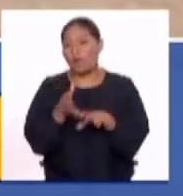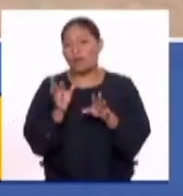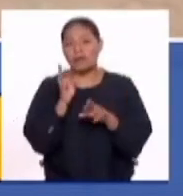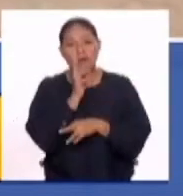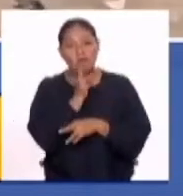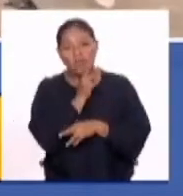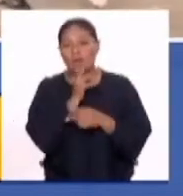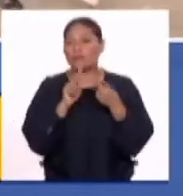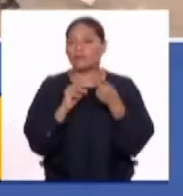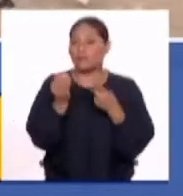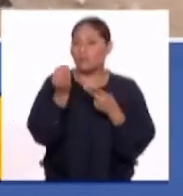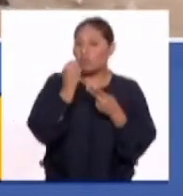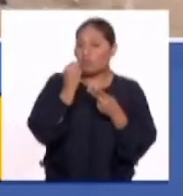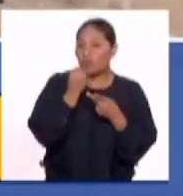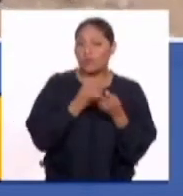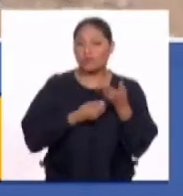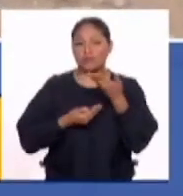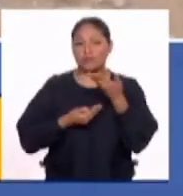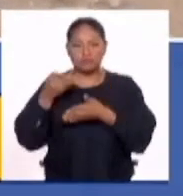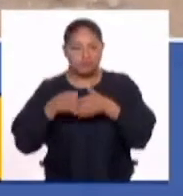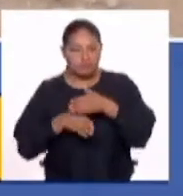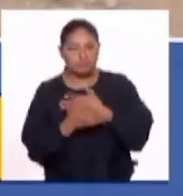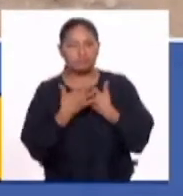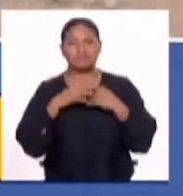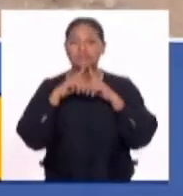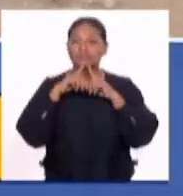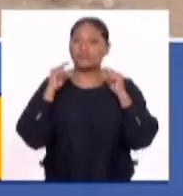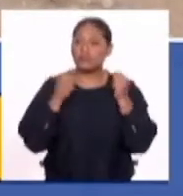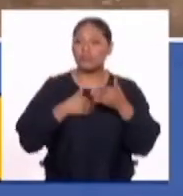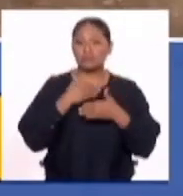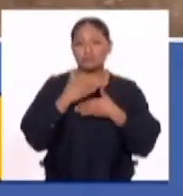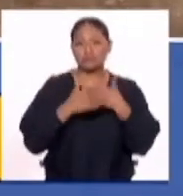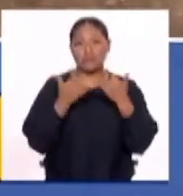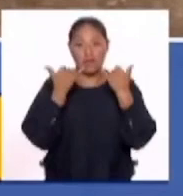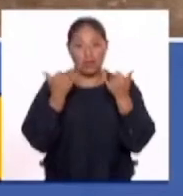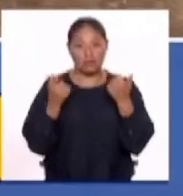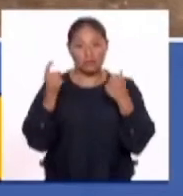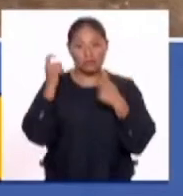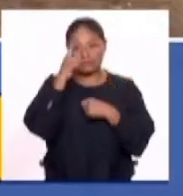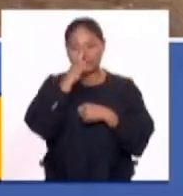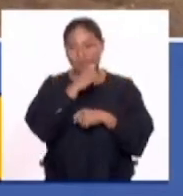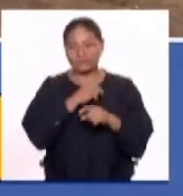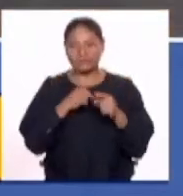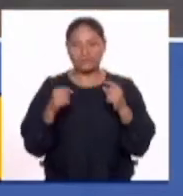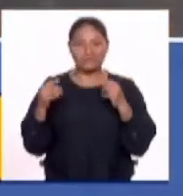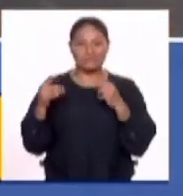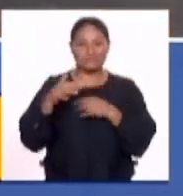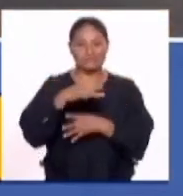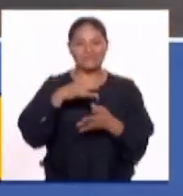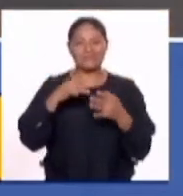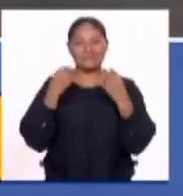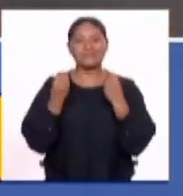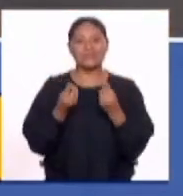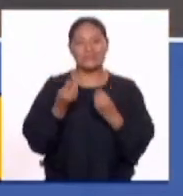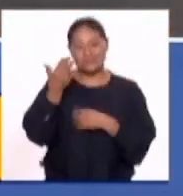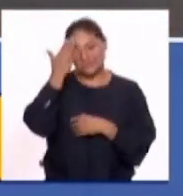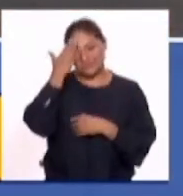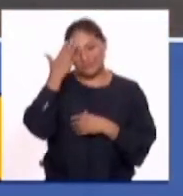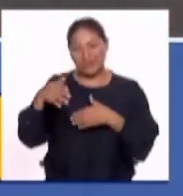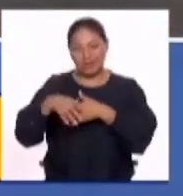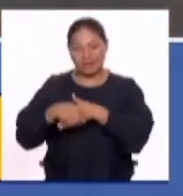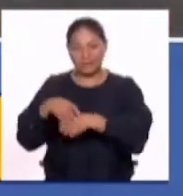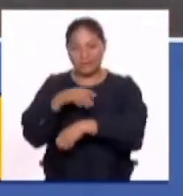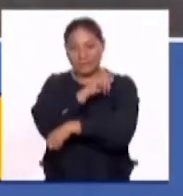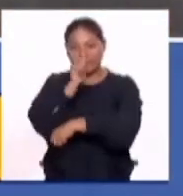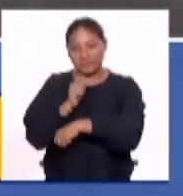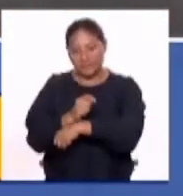de alojamiento, que claramente con esta situación se ve duramente golpeada, ¿no? Entonces, y por otro lado, lo que te decía al inicio, Paola,